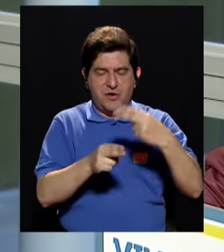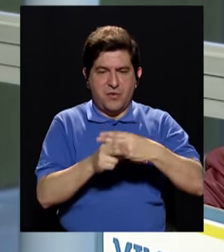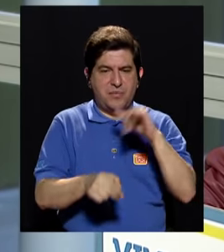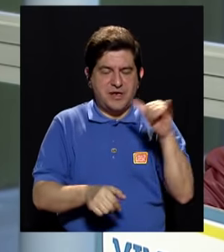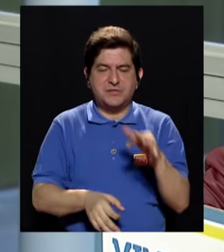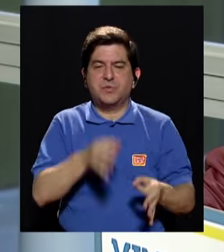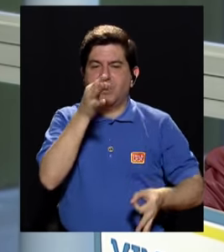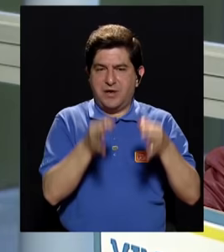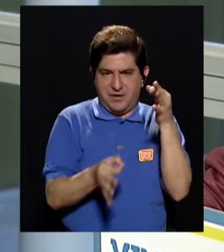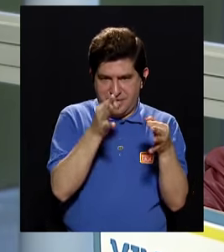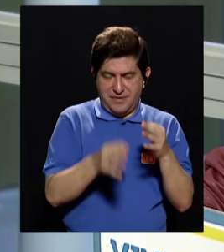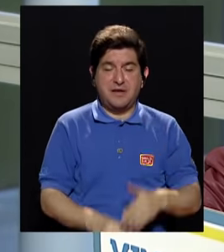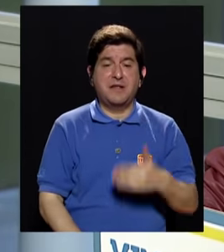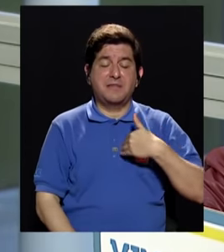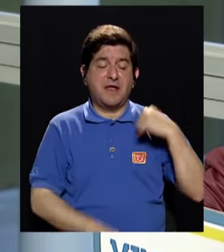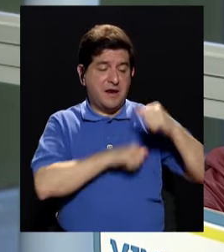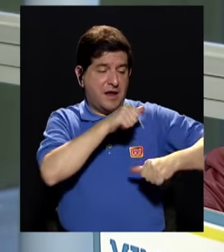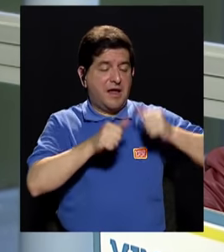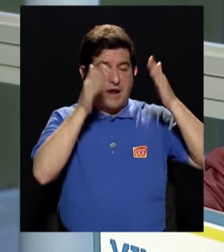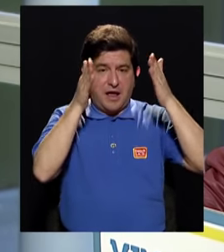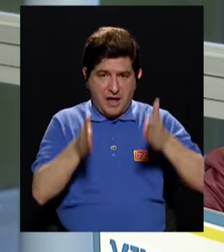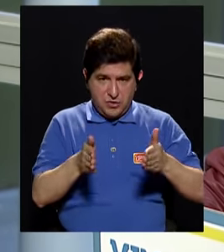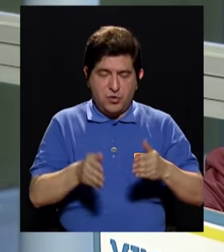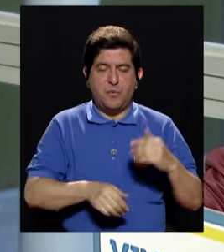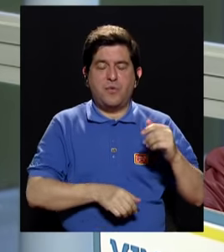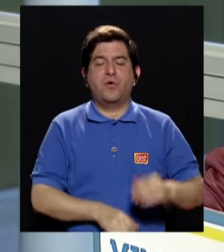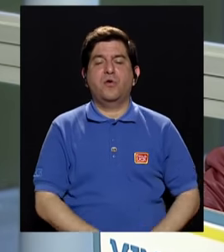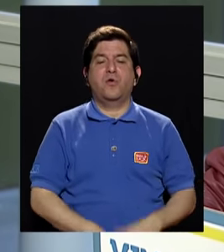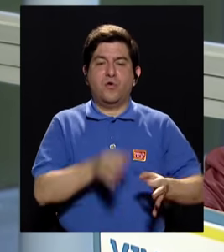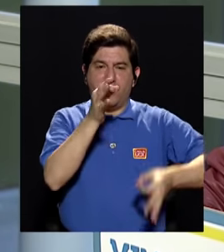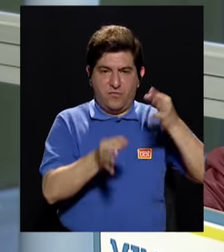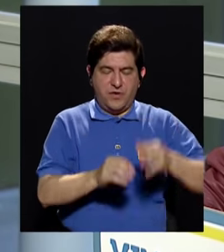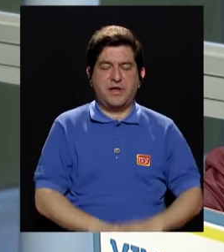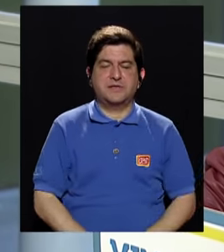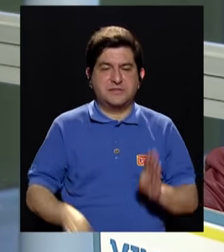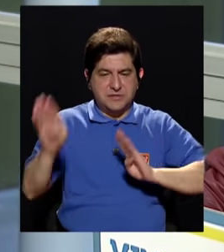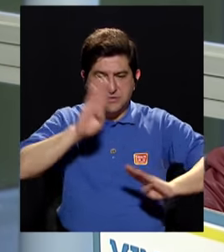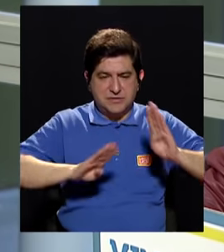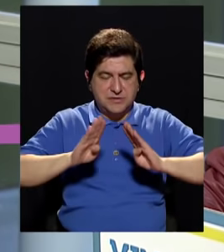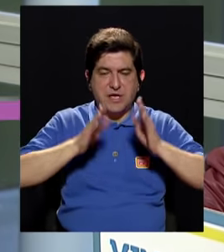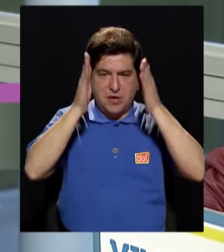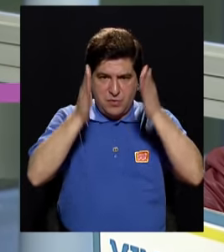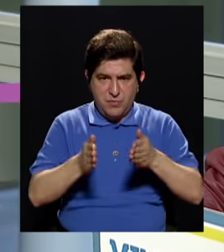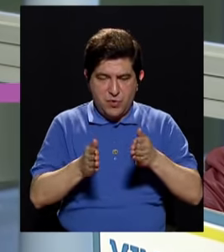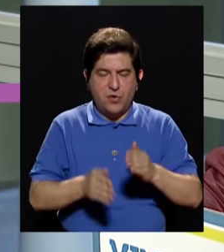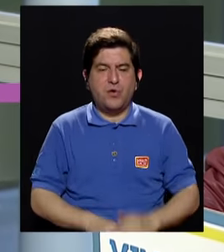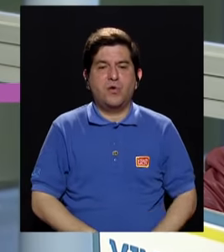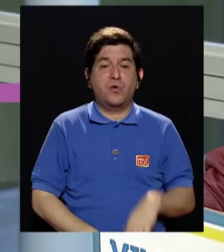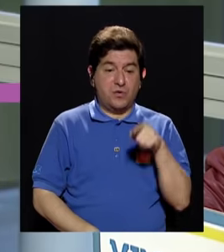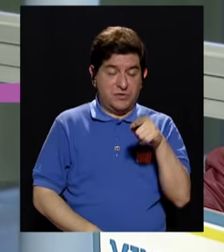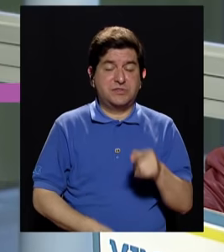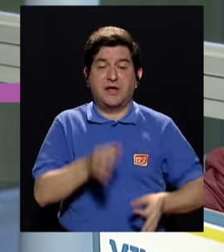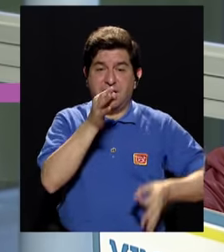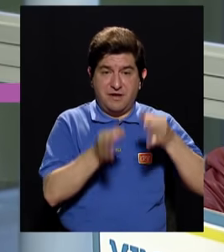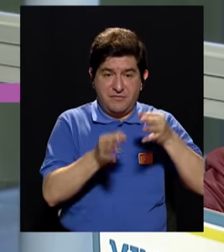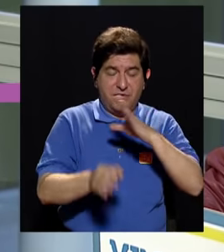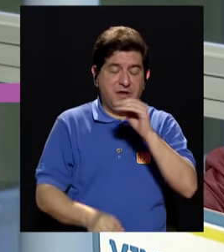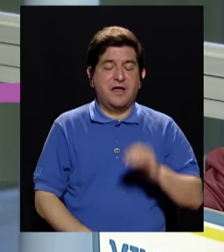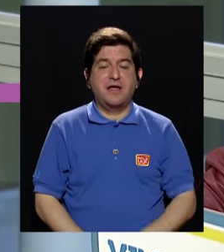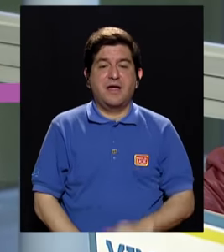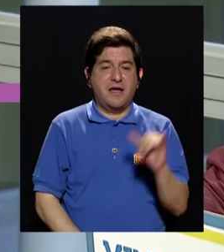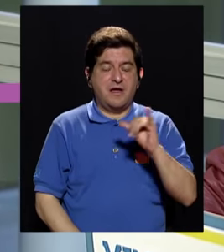forense de tal forma que podemos generer antropólogos forenses biólogos forenses y médicos forenses o sea es completamente un área